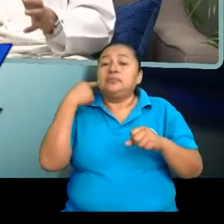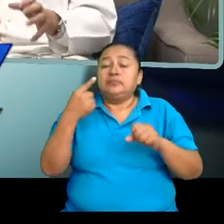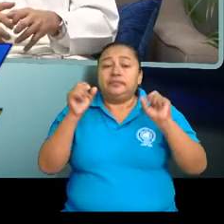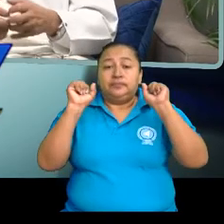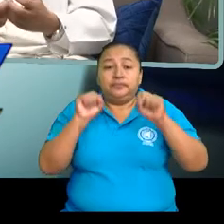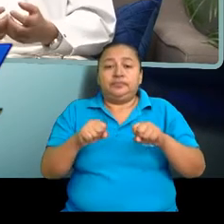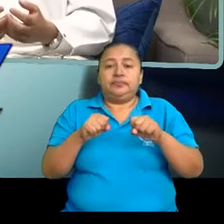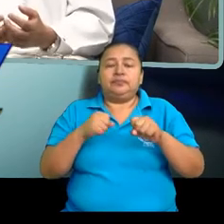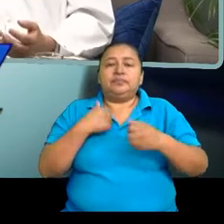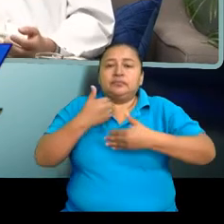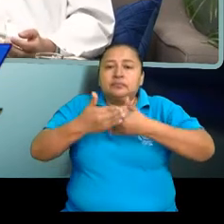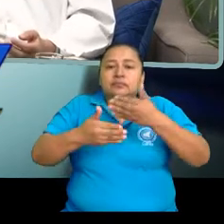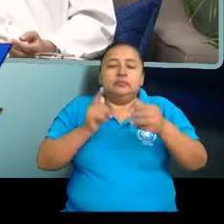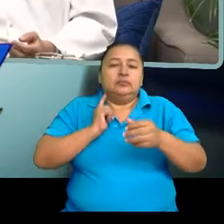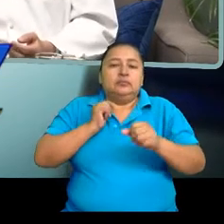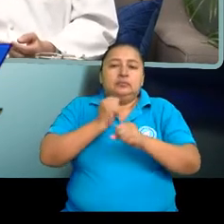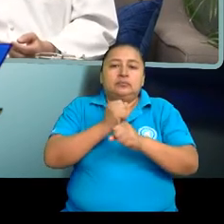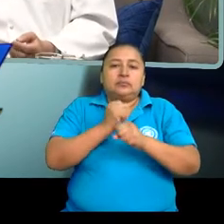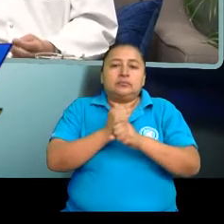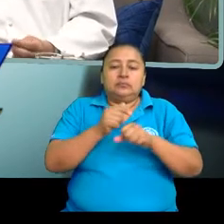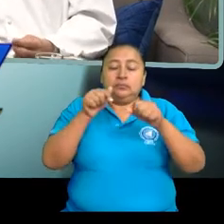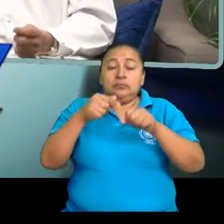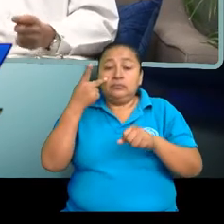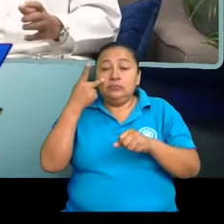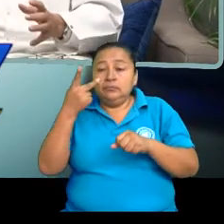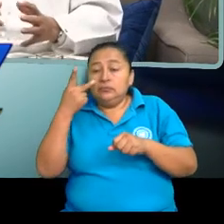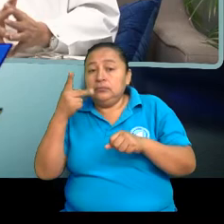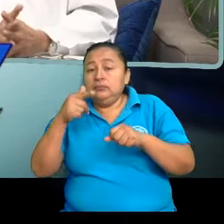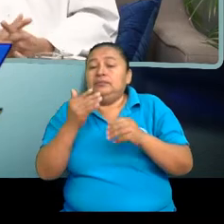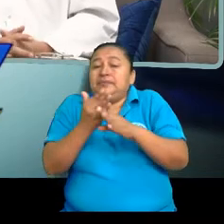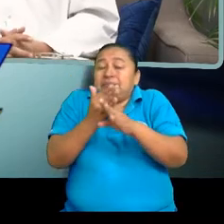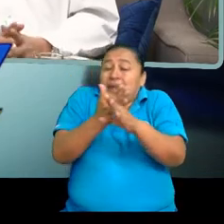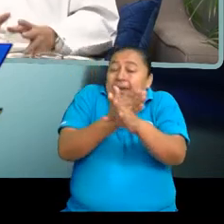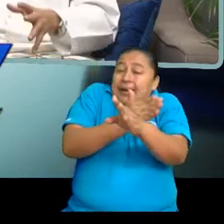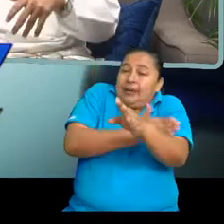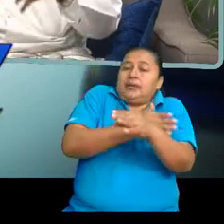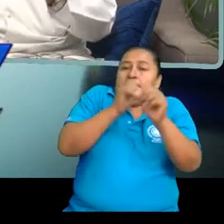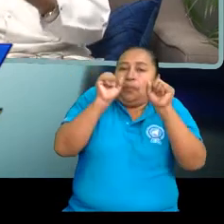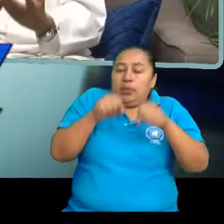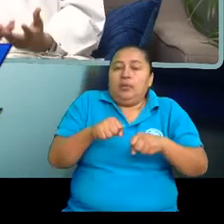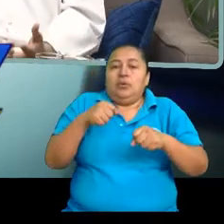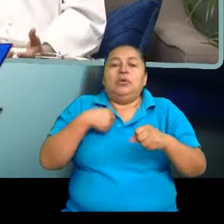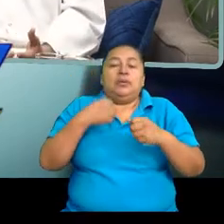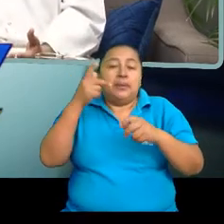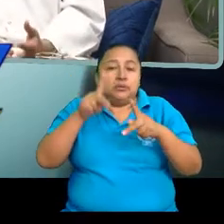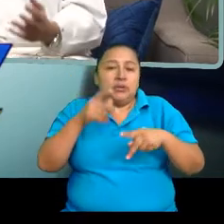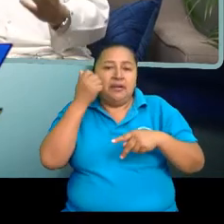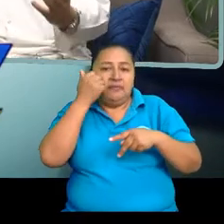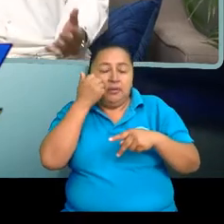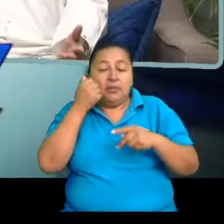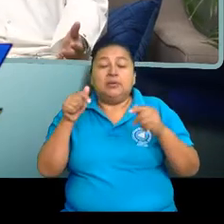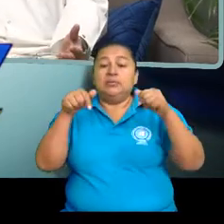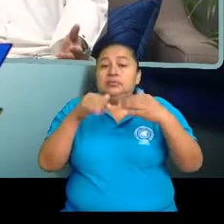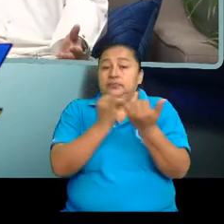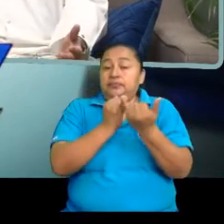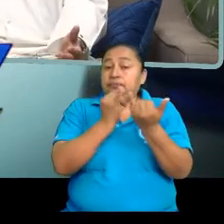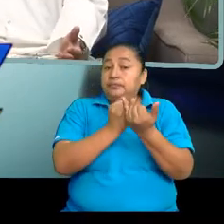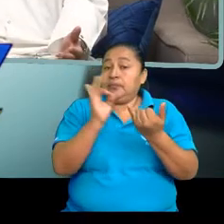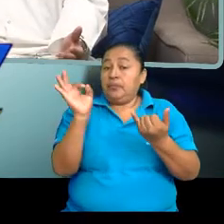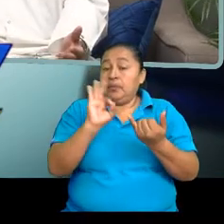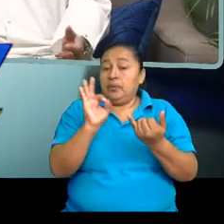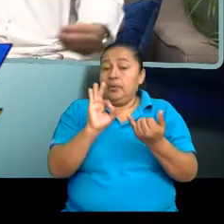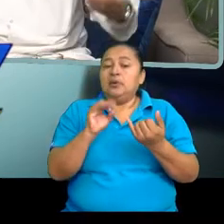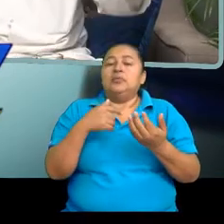podamos tener un trabajo donde detectemos lo más tempranamente cualquiera de estos casos. Asimismo, desde